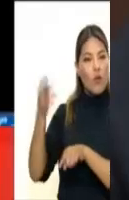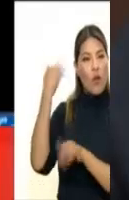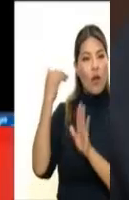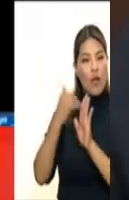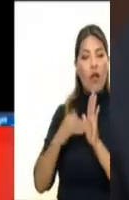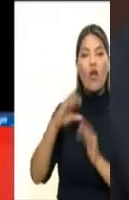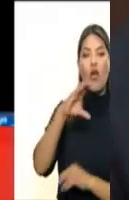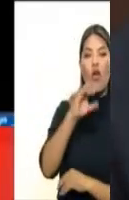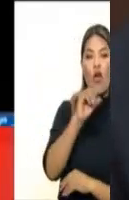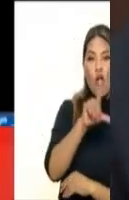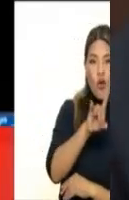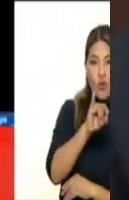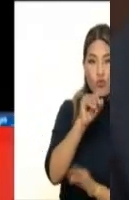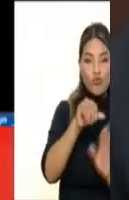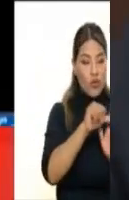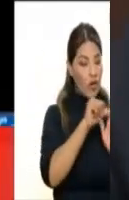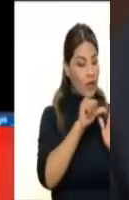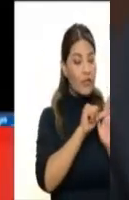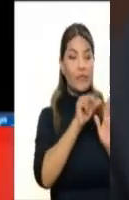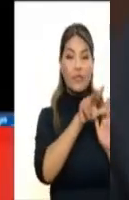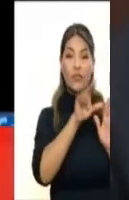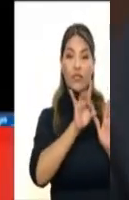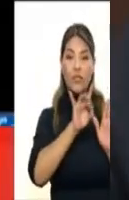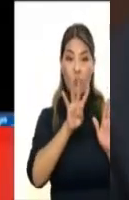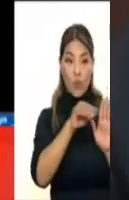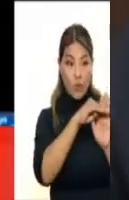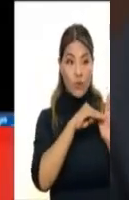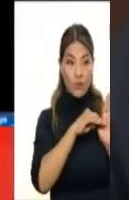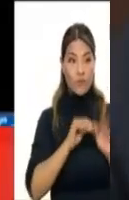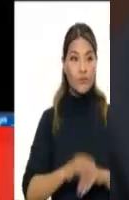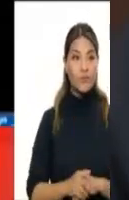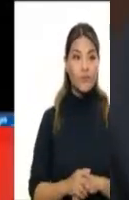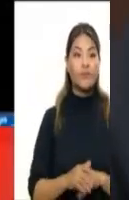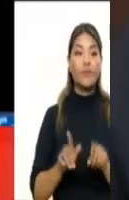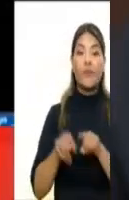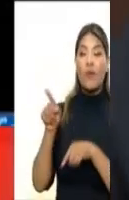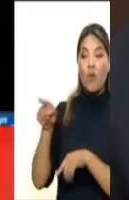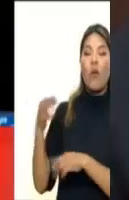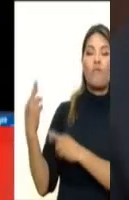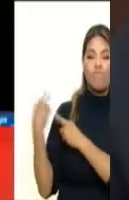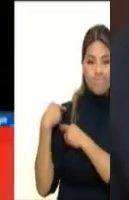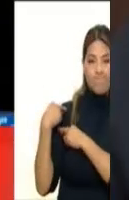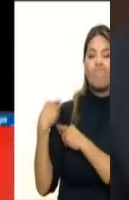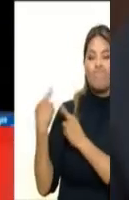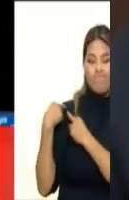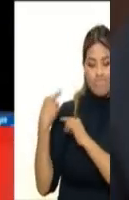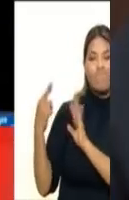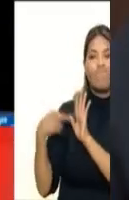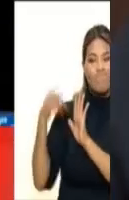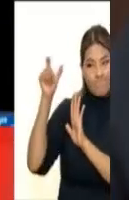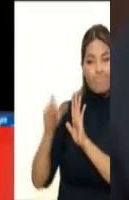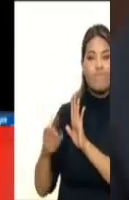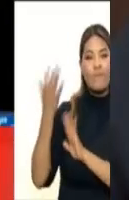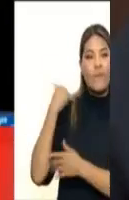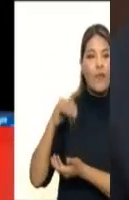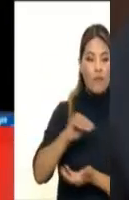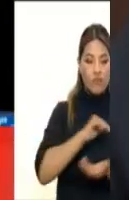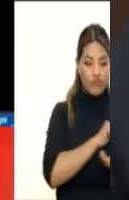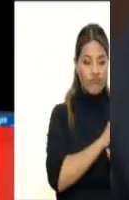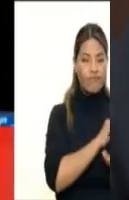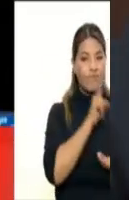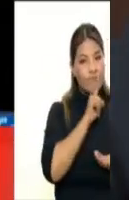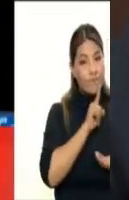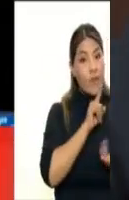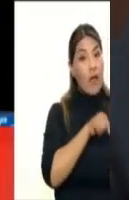de colusión previsto y sancionado en el artículo 384 del Código Penal, en calidad de autor del delito de lavado de activos. En